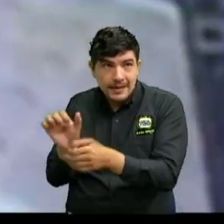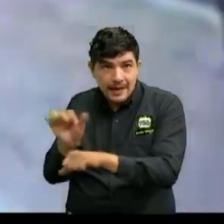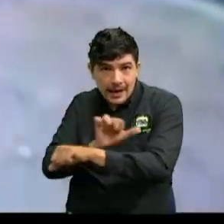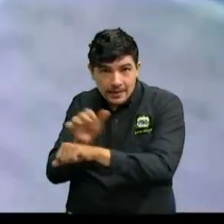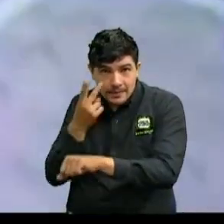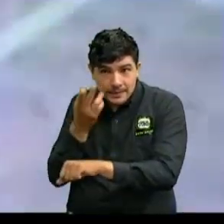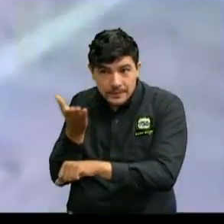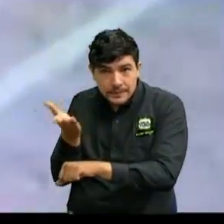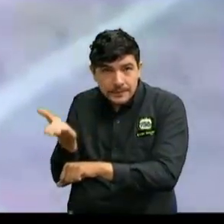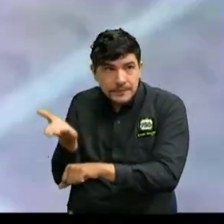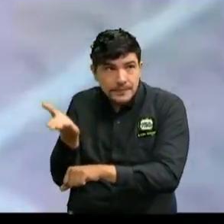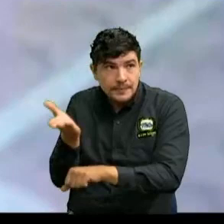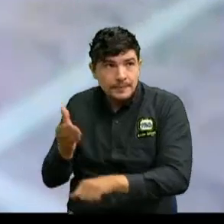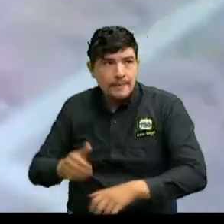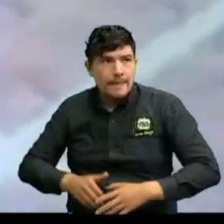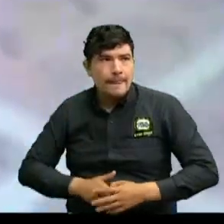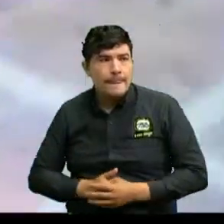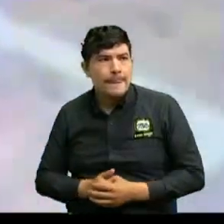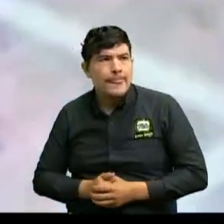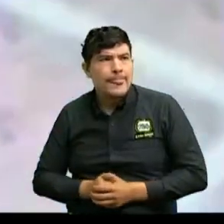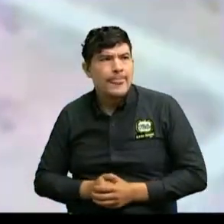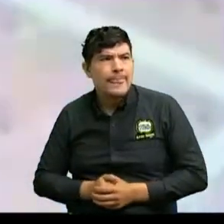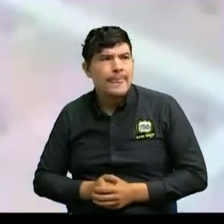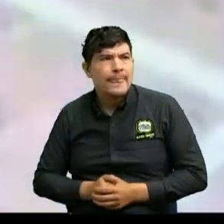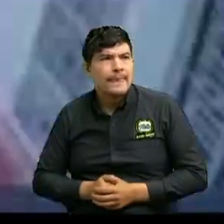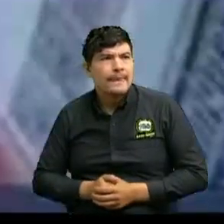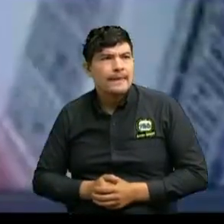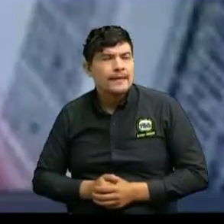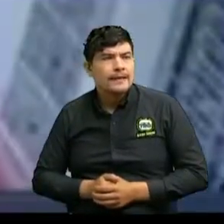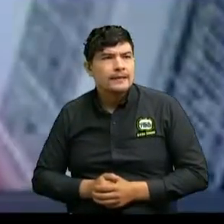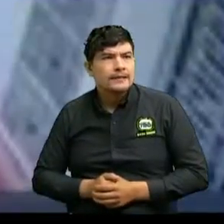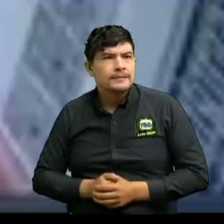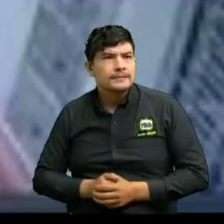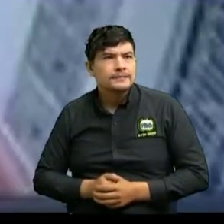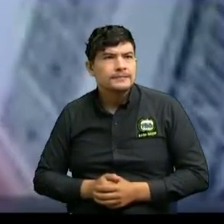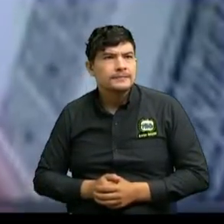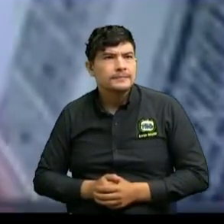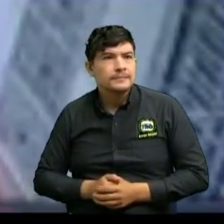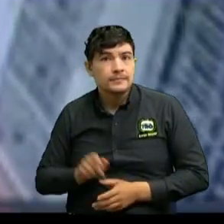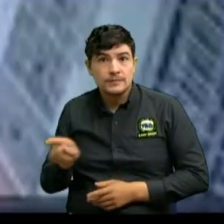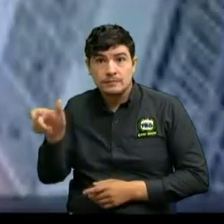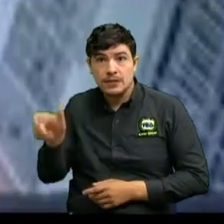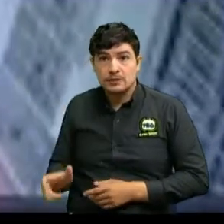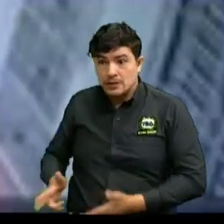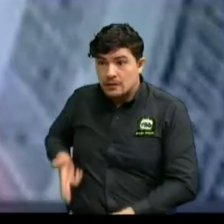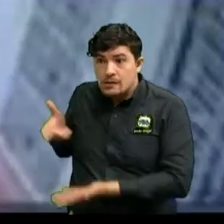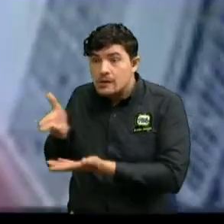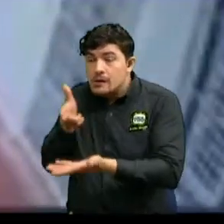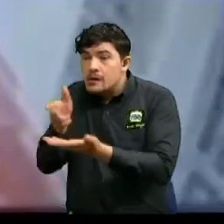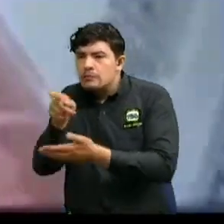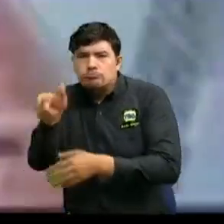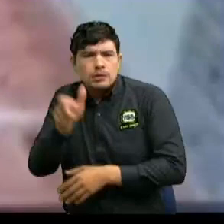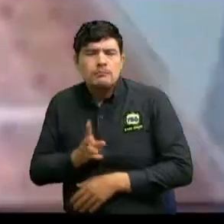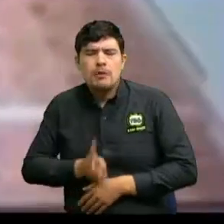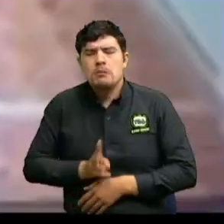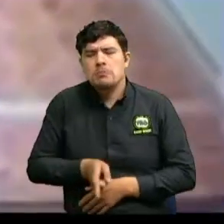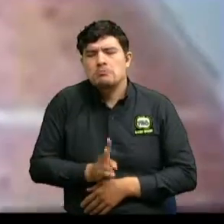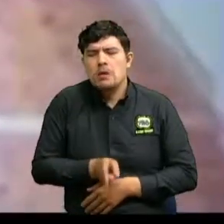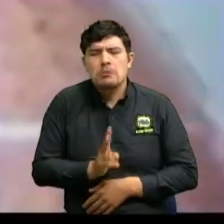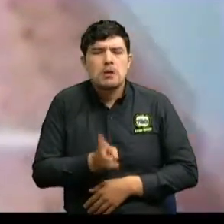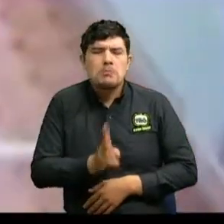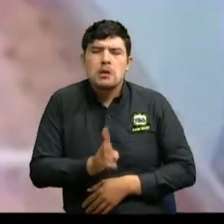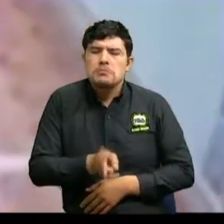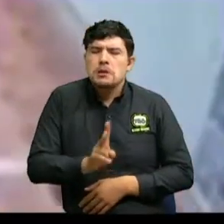en ese momento en pantalla. La persona se baja con un arma de fuego, intimida a un transeúnte que se